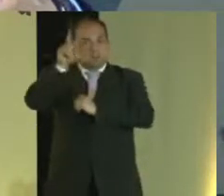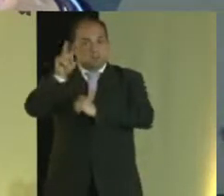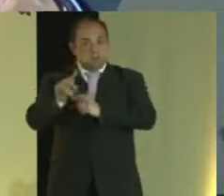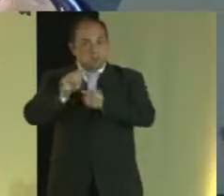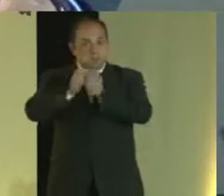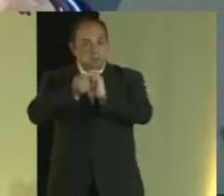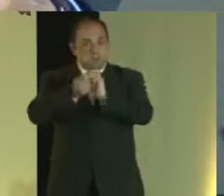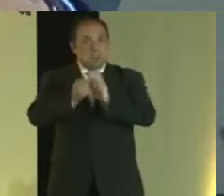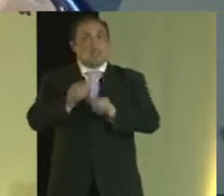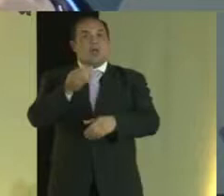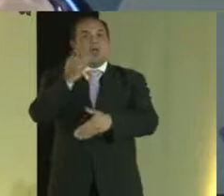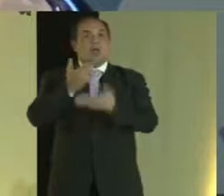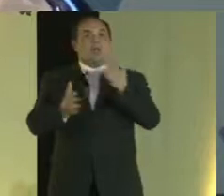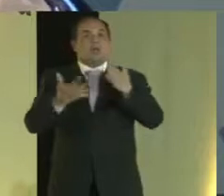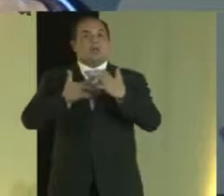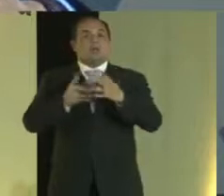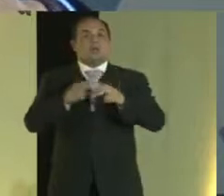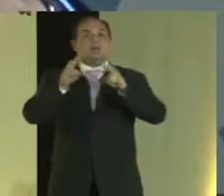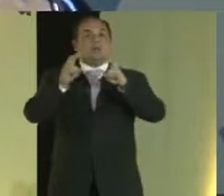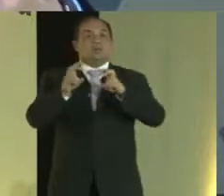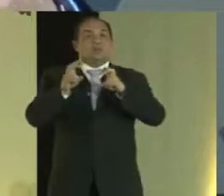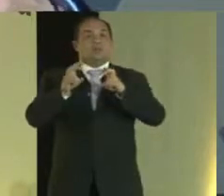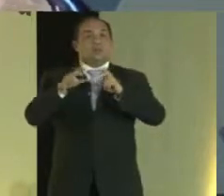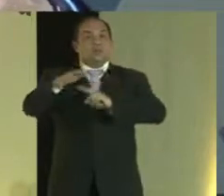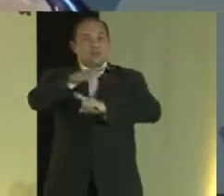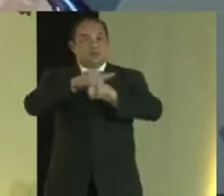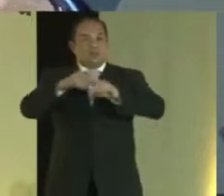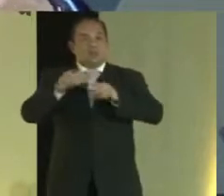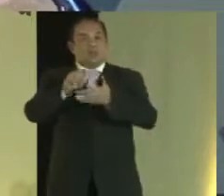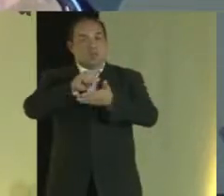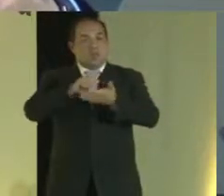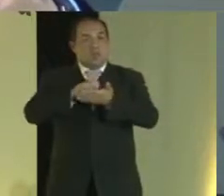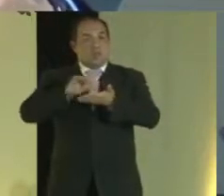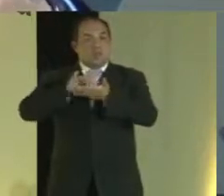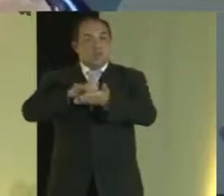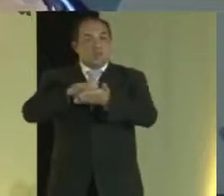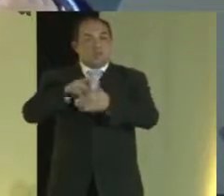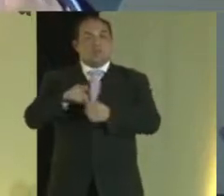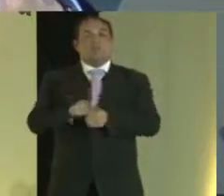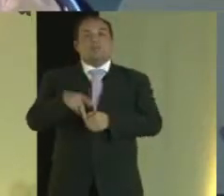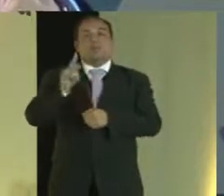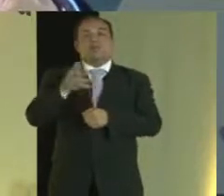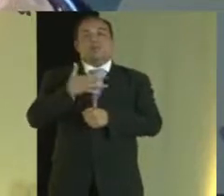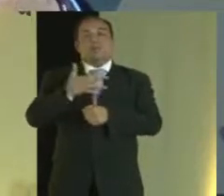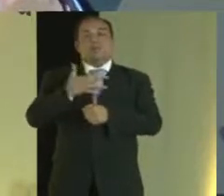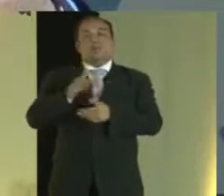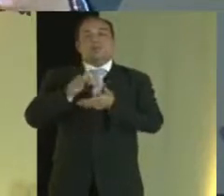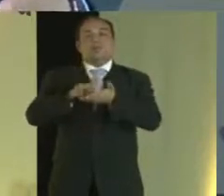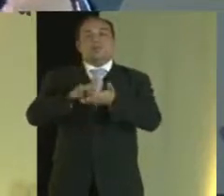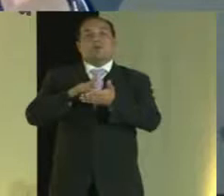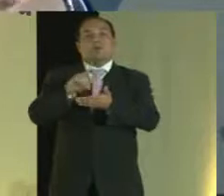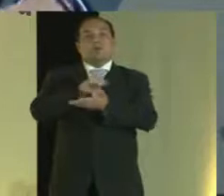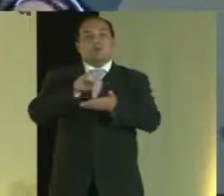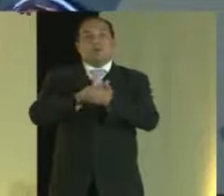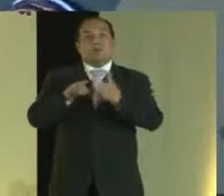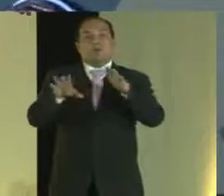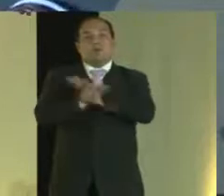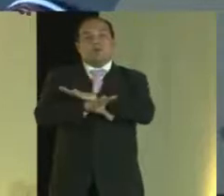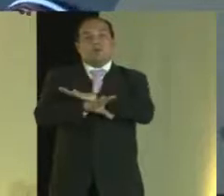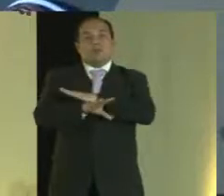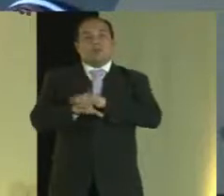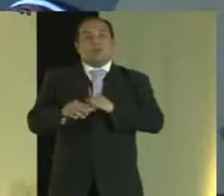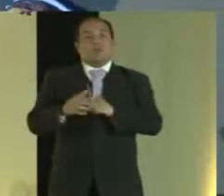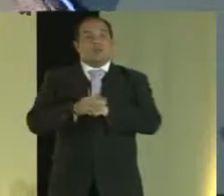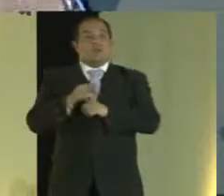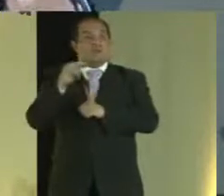ahora tienen un marco legal que los favorece, pero no por existir este marco legal las cosas cambian mágicamente de un día para